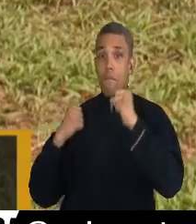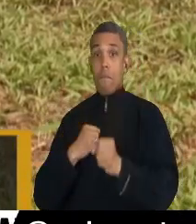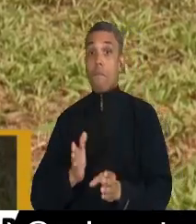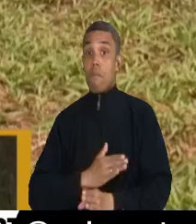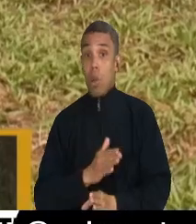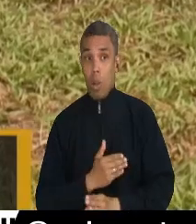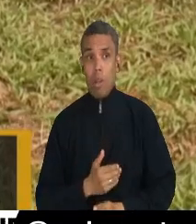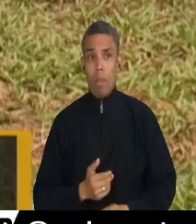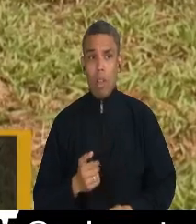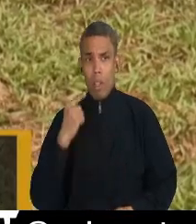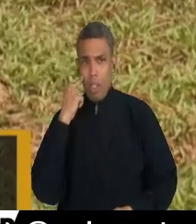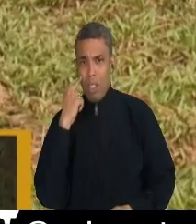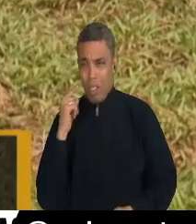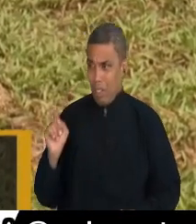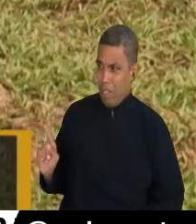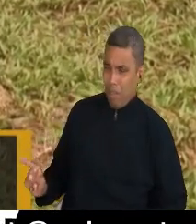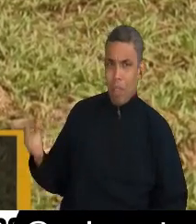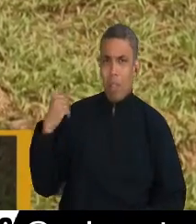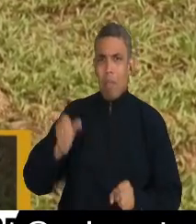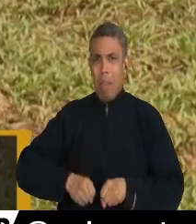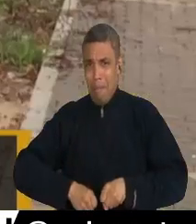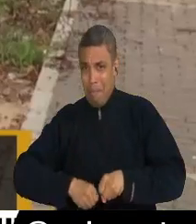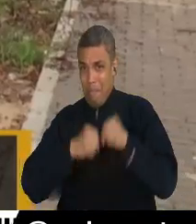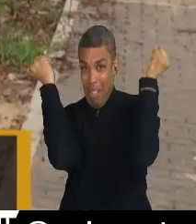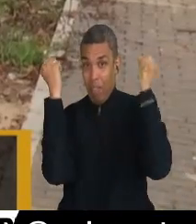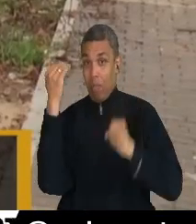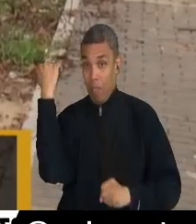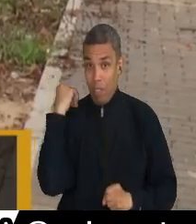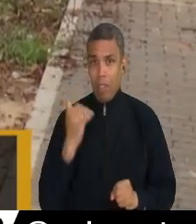la misma administración municipal en manos de la Secretaría de Gobierno.